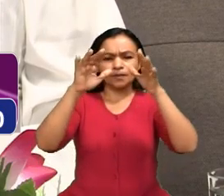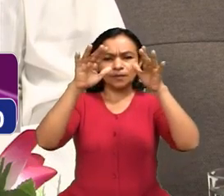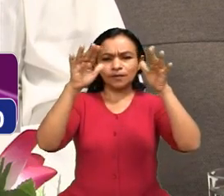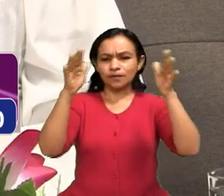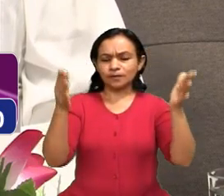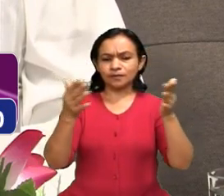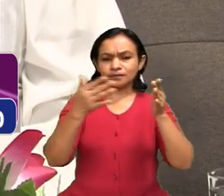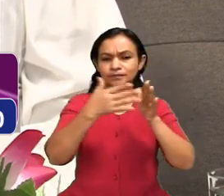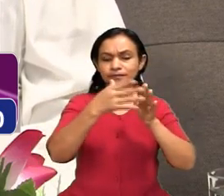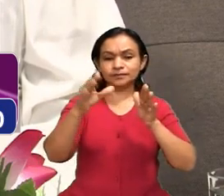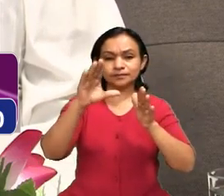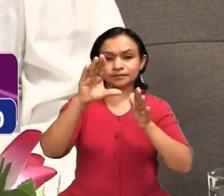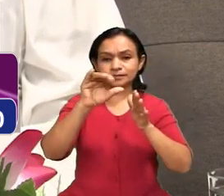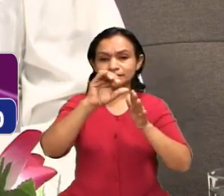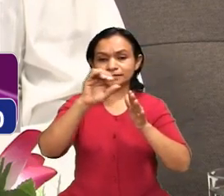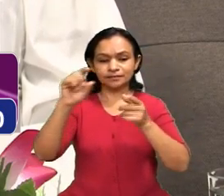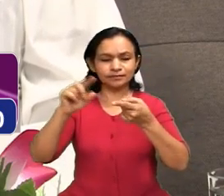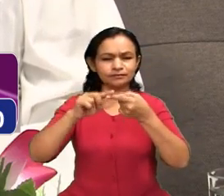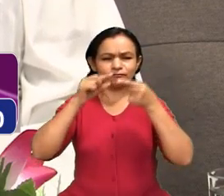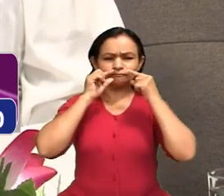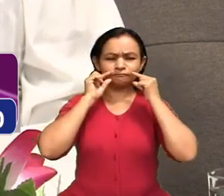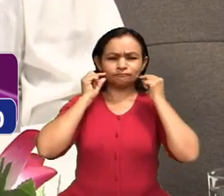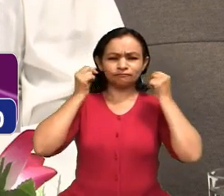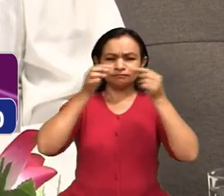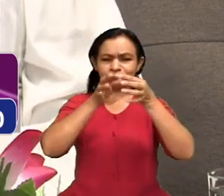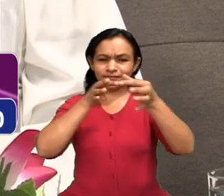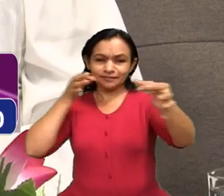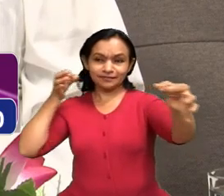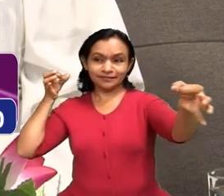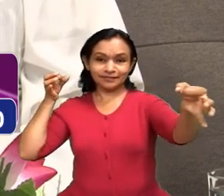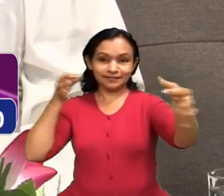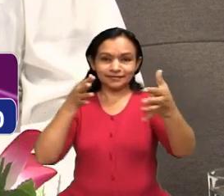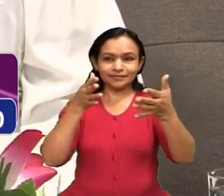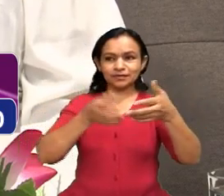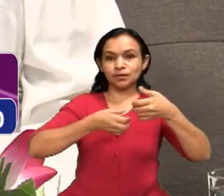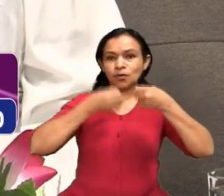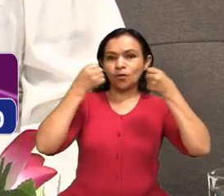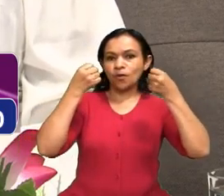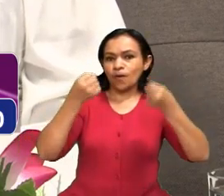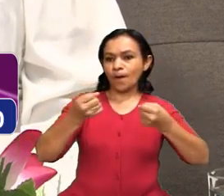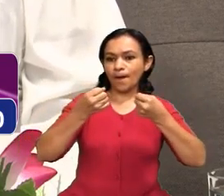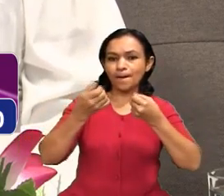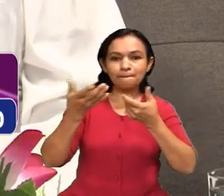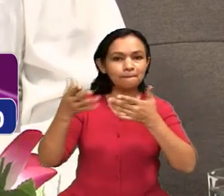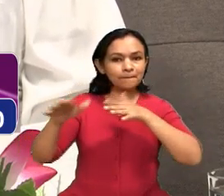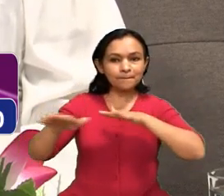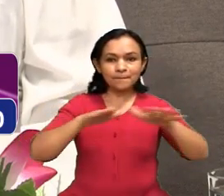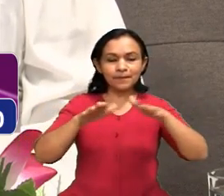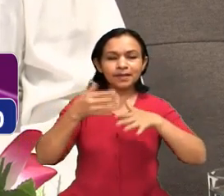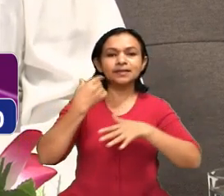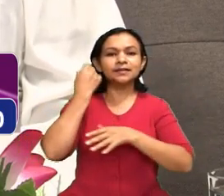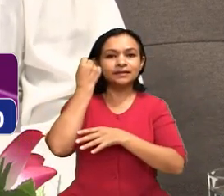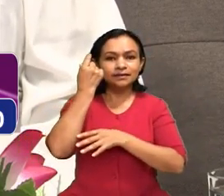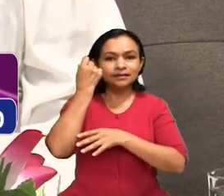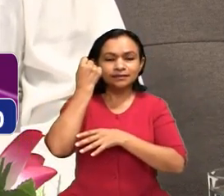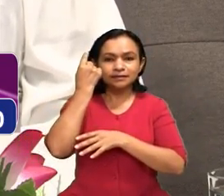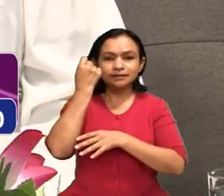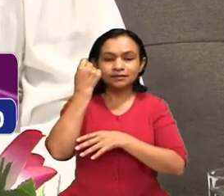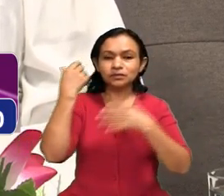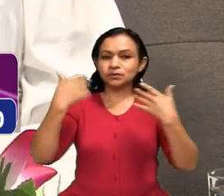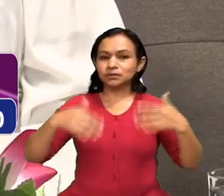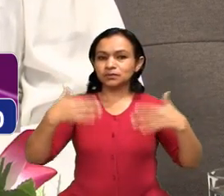Karim, Pancho Villa, Robin Hood, indomables forajidos esos que solo entendían de grandes